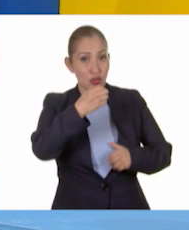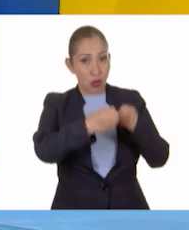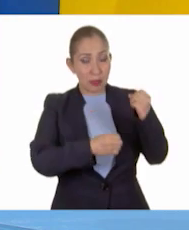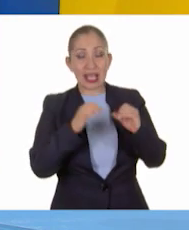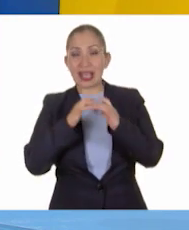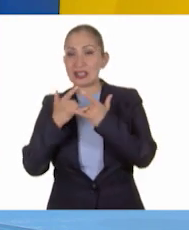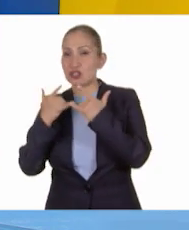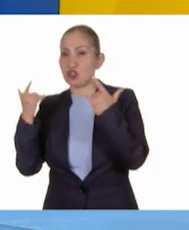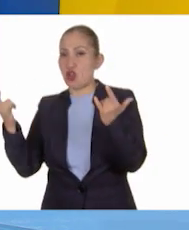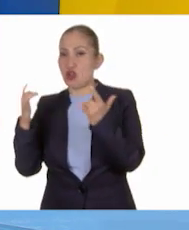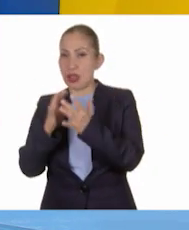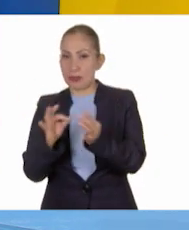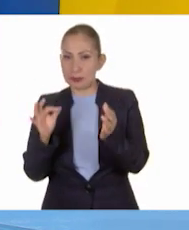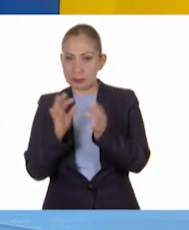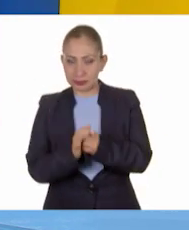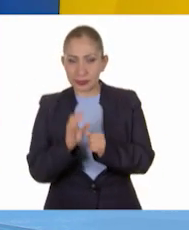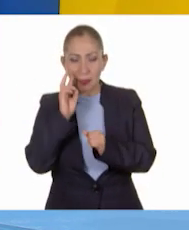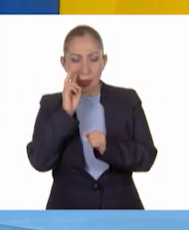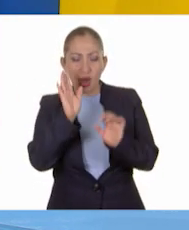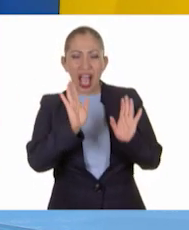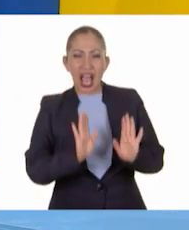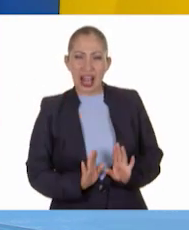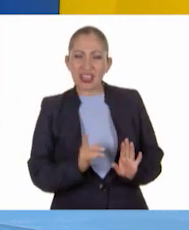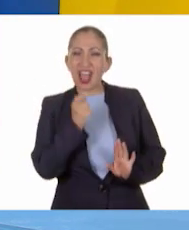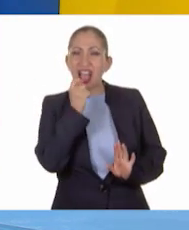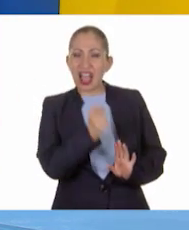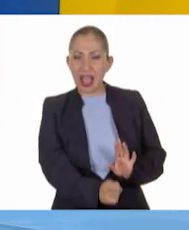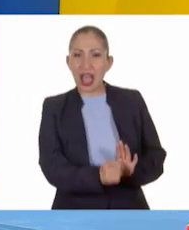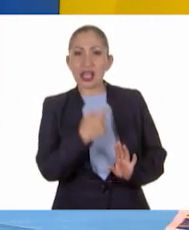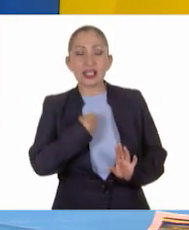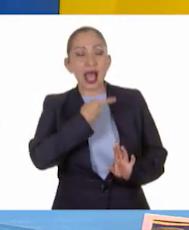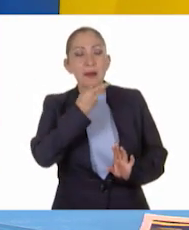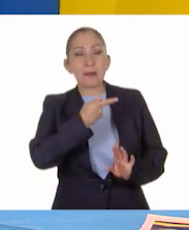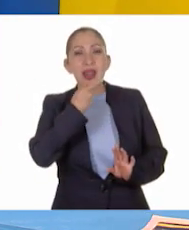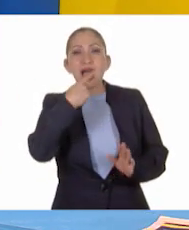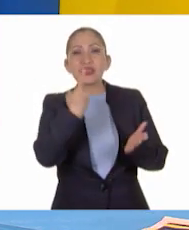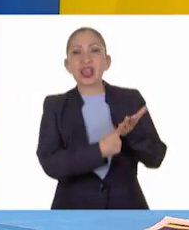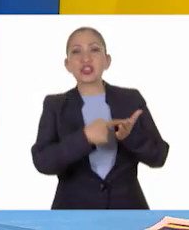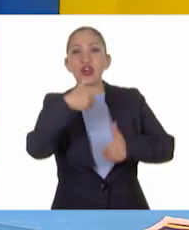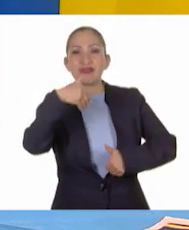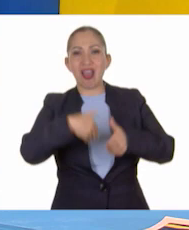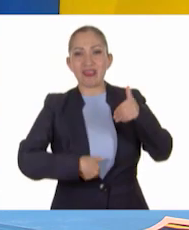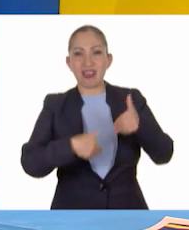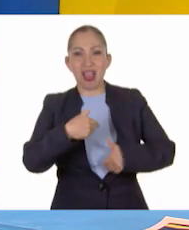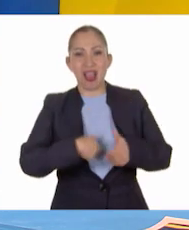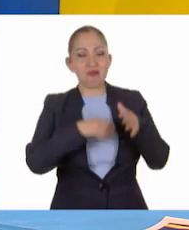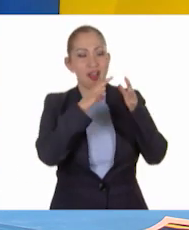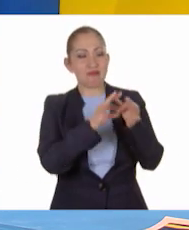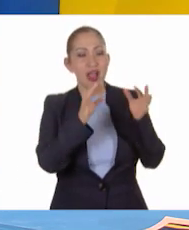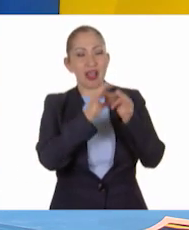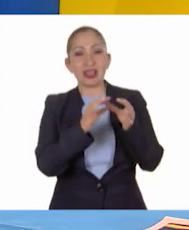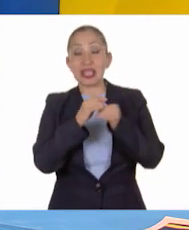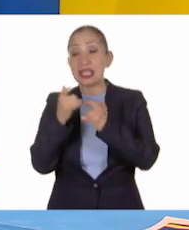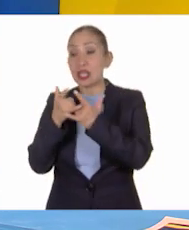los cuentos. Conoceremos las características de las voces narrativas en obras de teatro y en